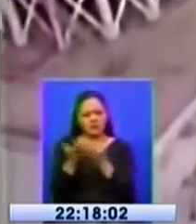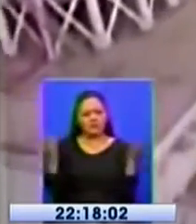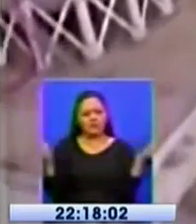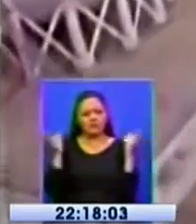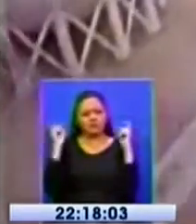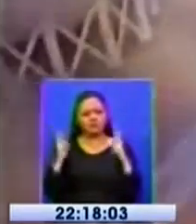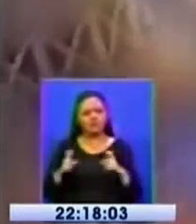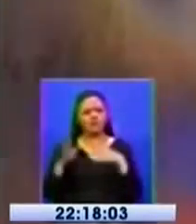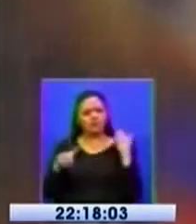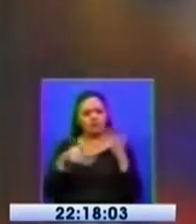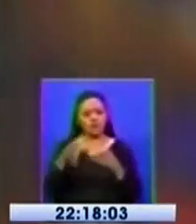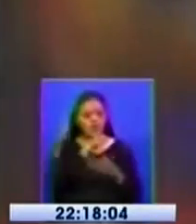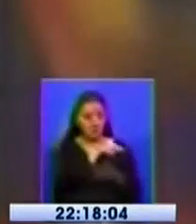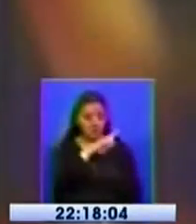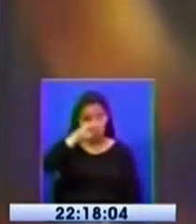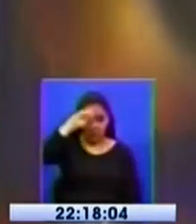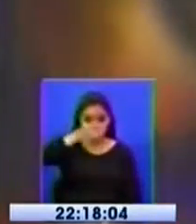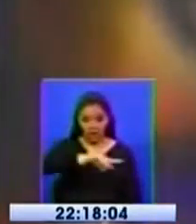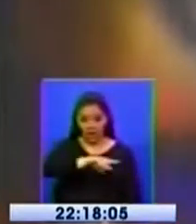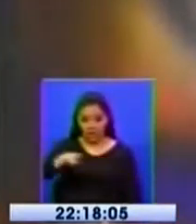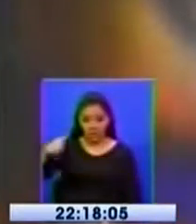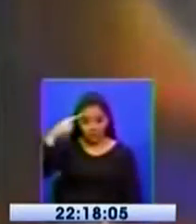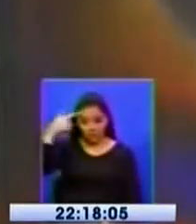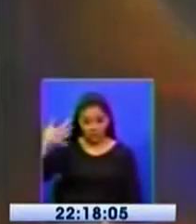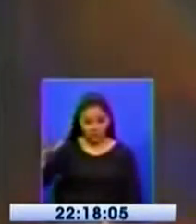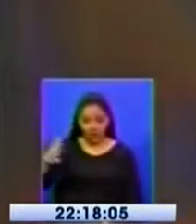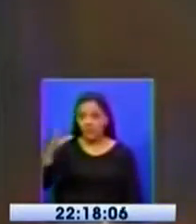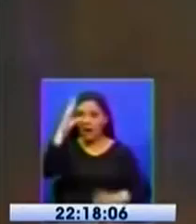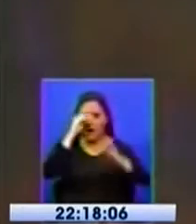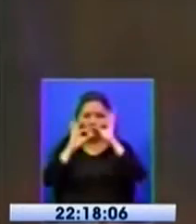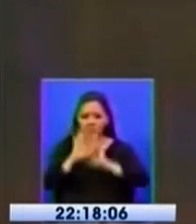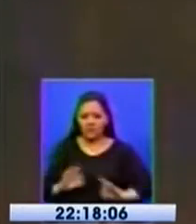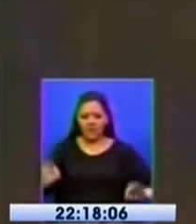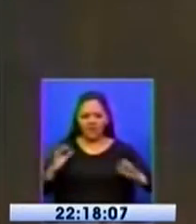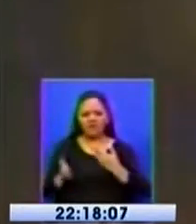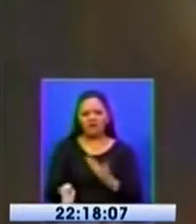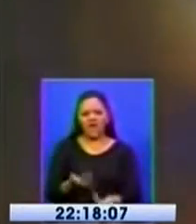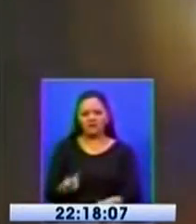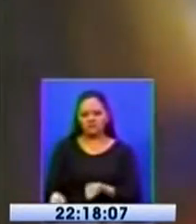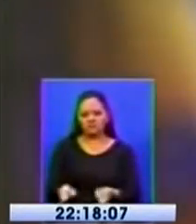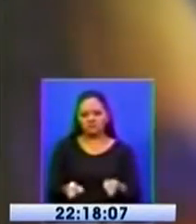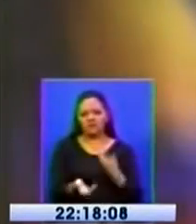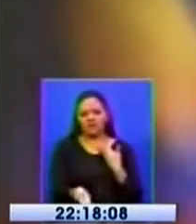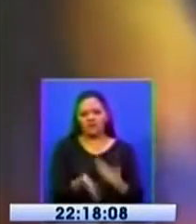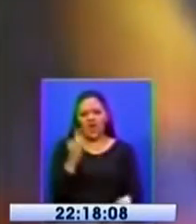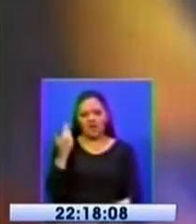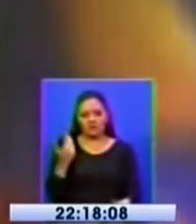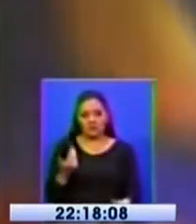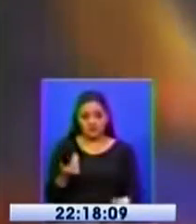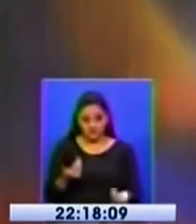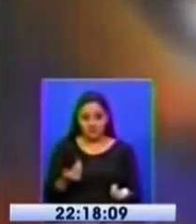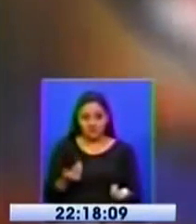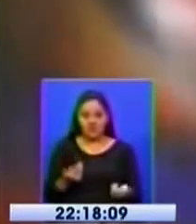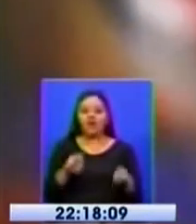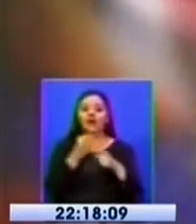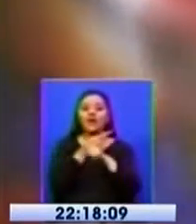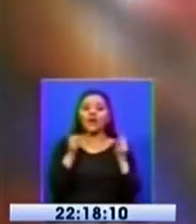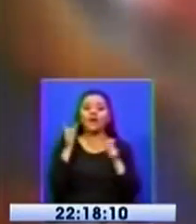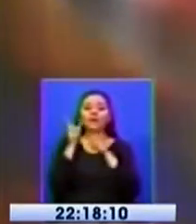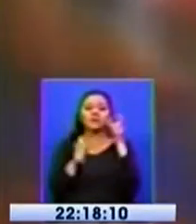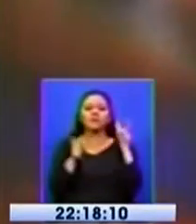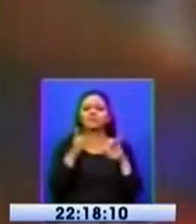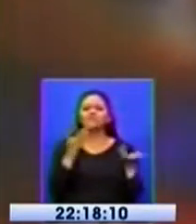debemos tener bases de economía y de sentido común. Solo esta infraestructura cuesta 600 millones de dólares. Ah, pero ¿para qué se gastó en esto? O sea, si yo no hubiera hecho